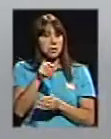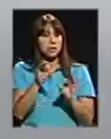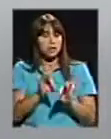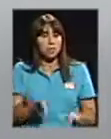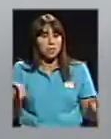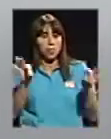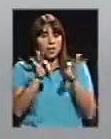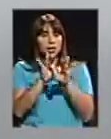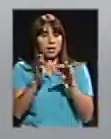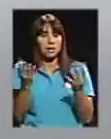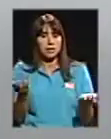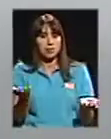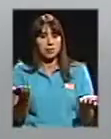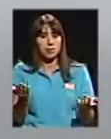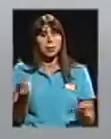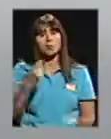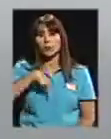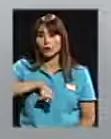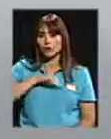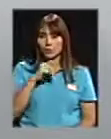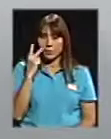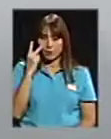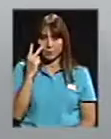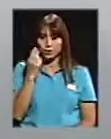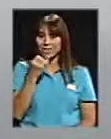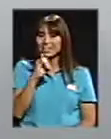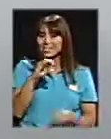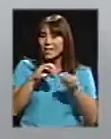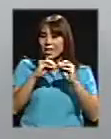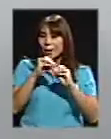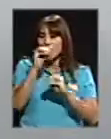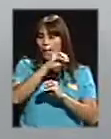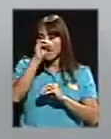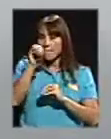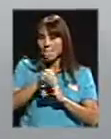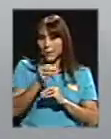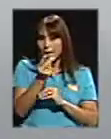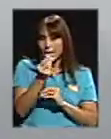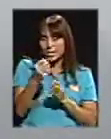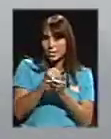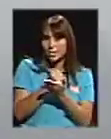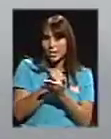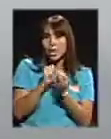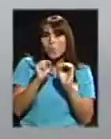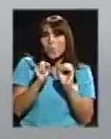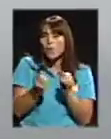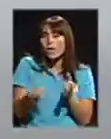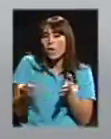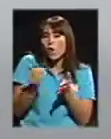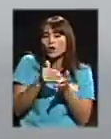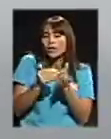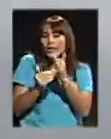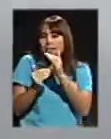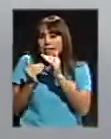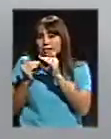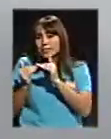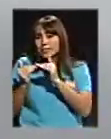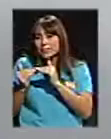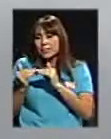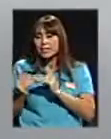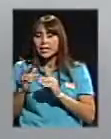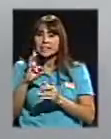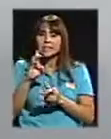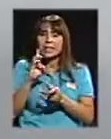efectivamente, digamos, si la tasa de interés pudiera regresarse a niveles entre 7 y 8% durante este